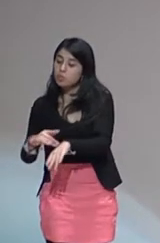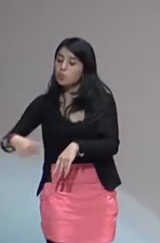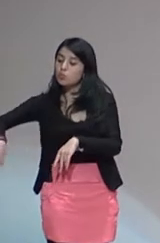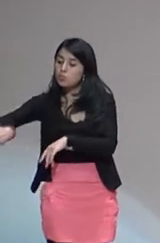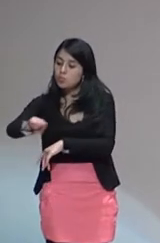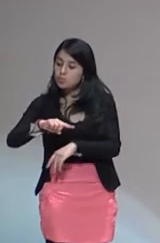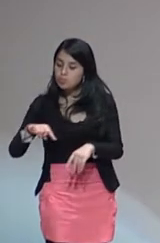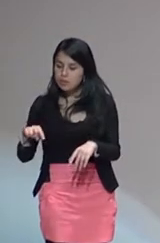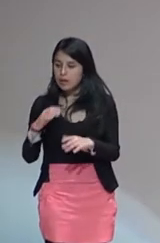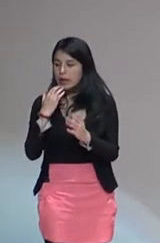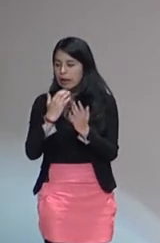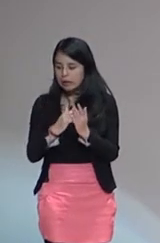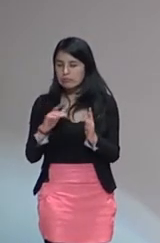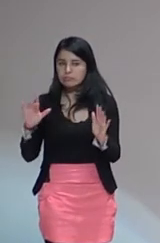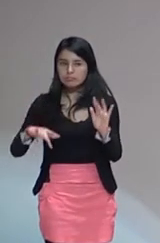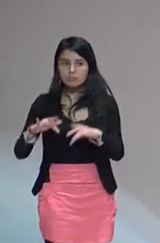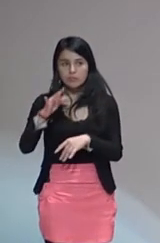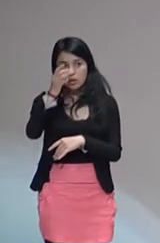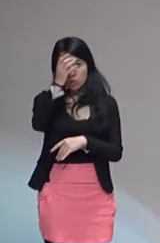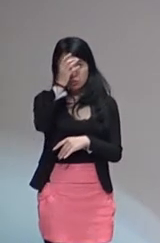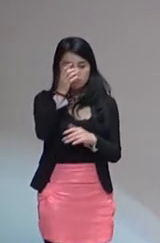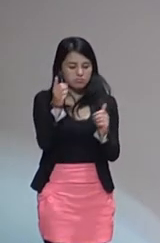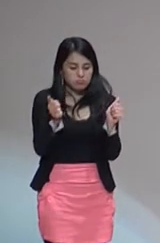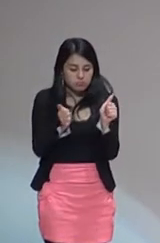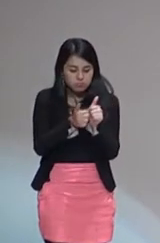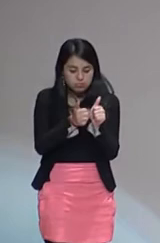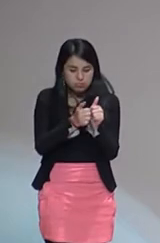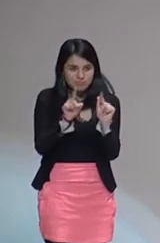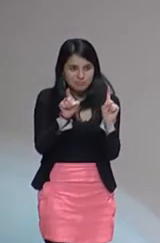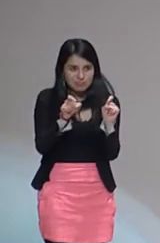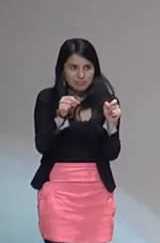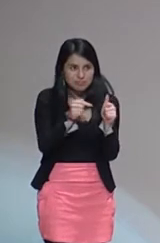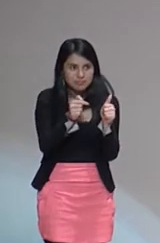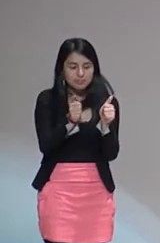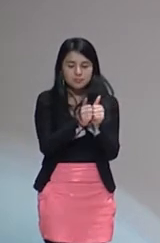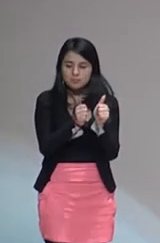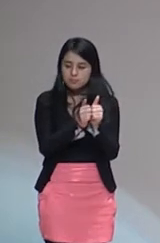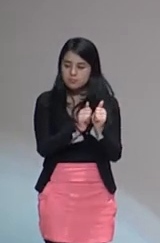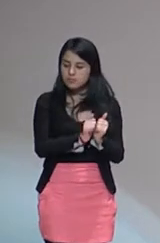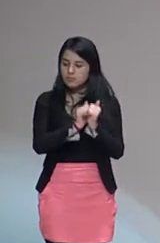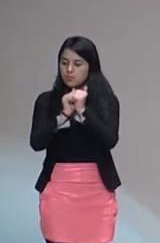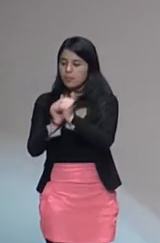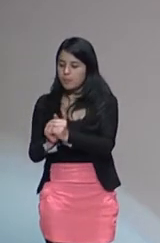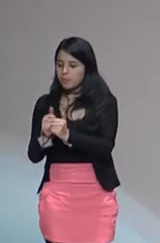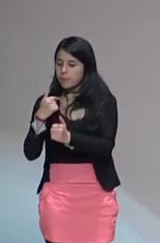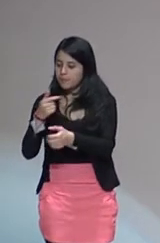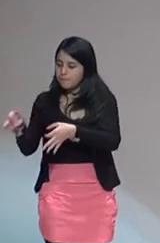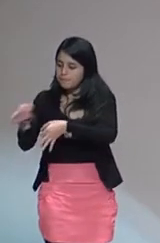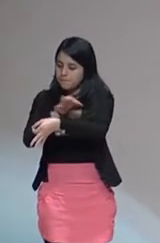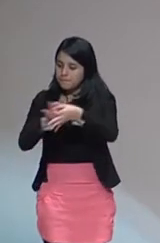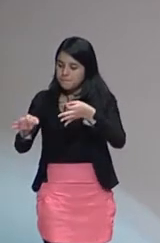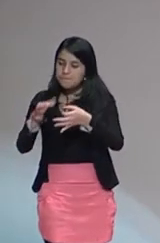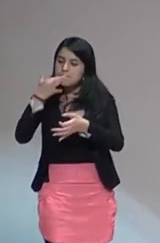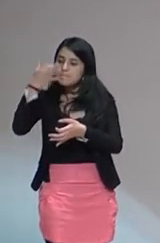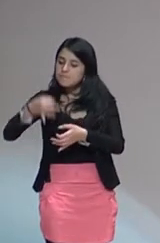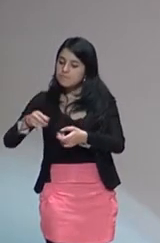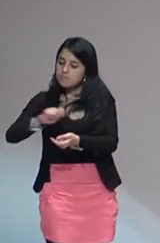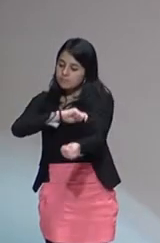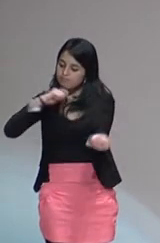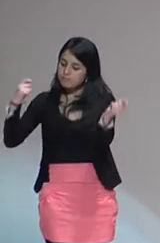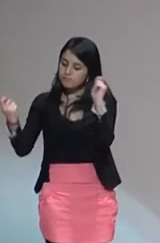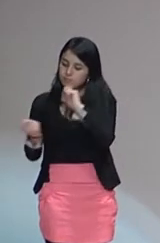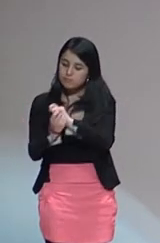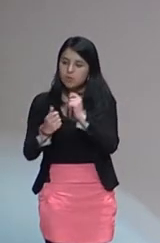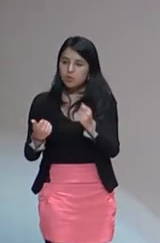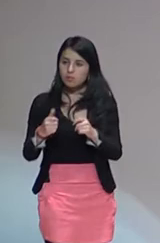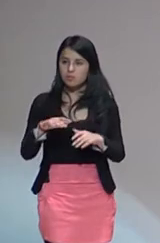porque el concepto de acompañamiento a largo plazo tiene que transformarse